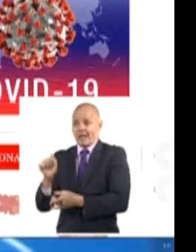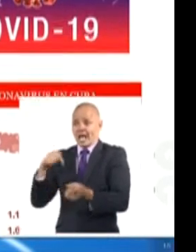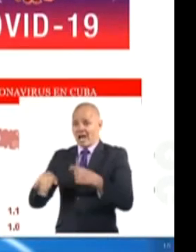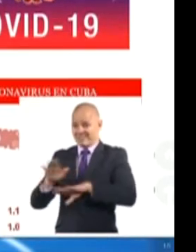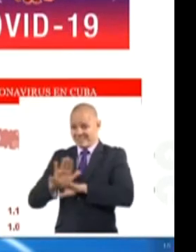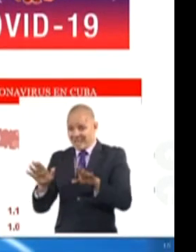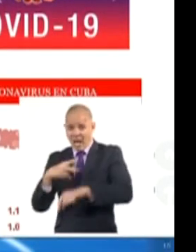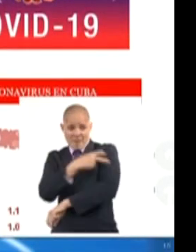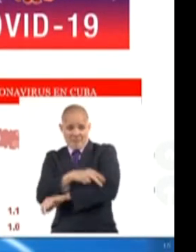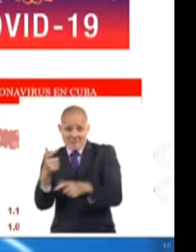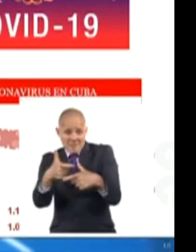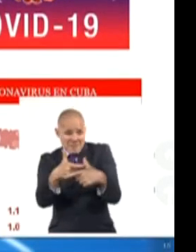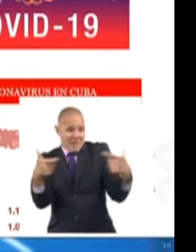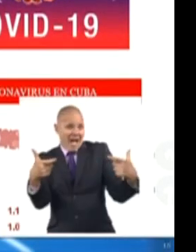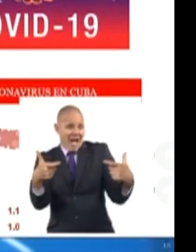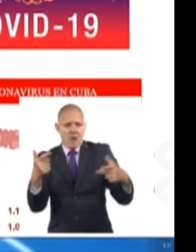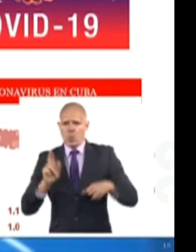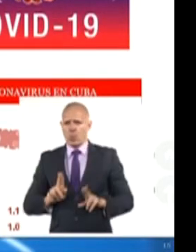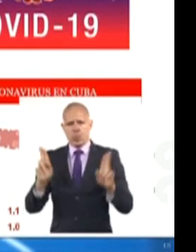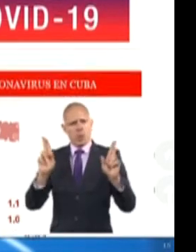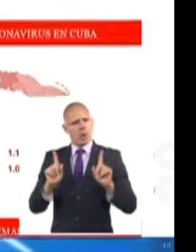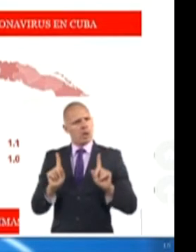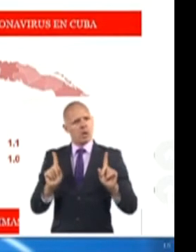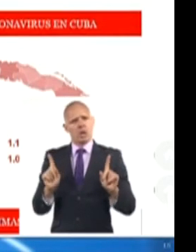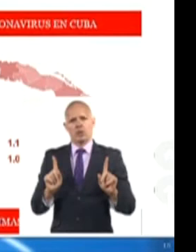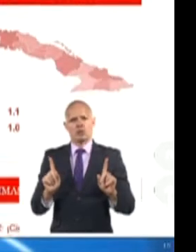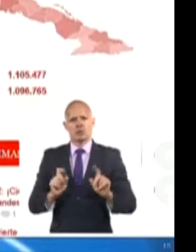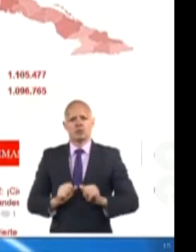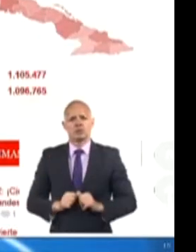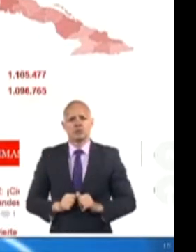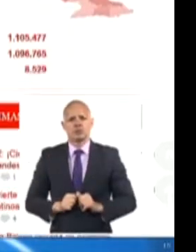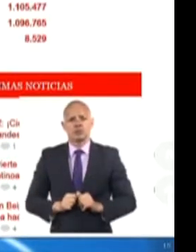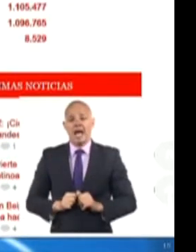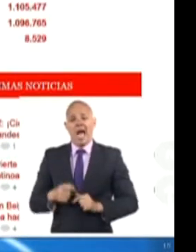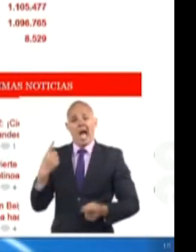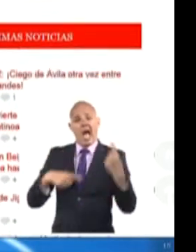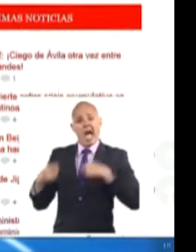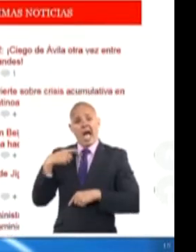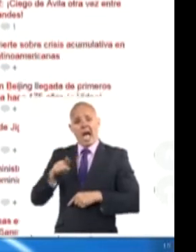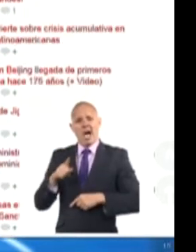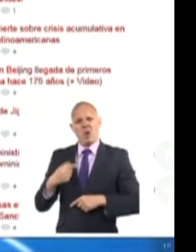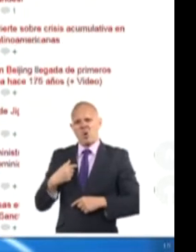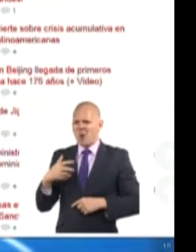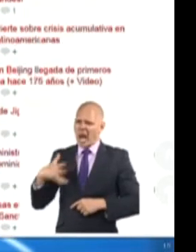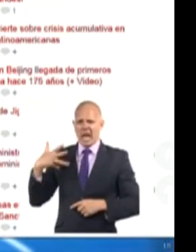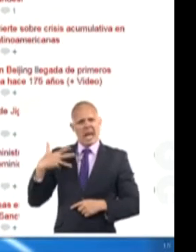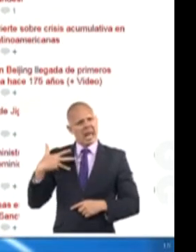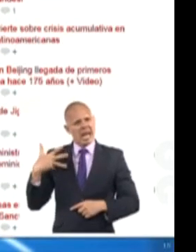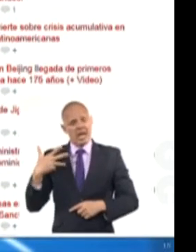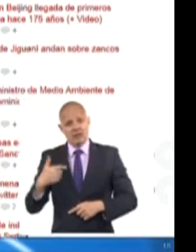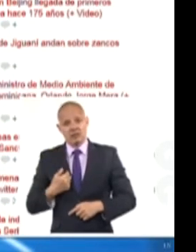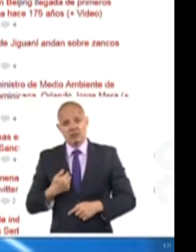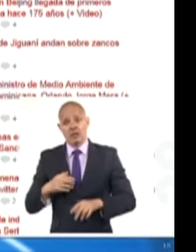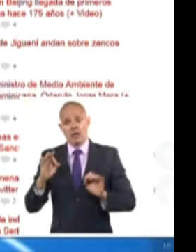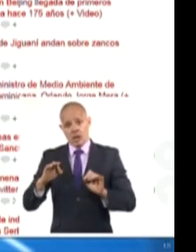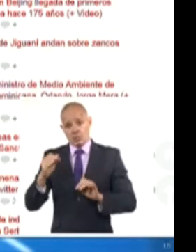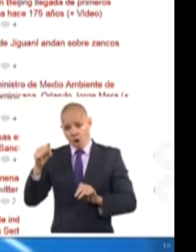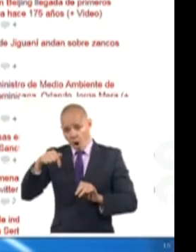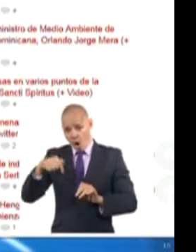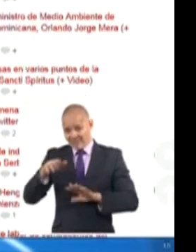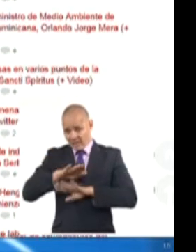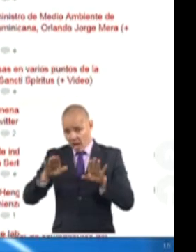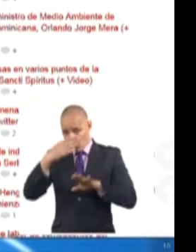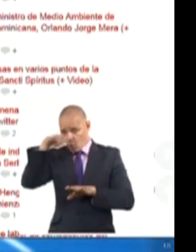la inmensa mayoría de los mandatarios de la región ha sido repudiada y bueno ahí cuba presenta a sus